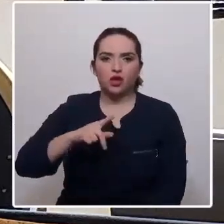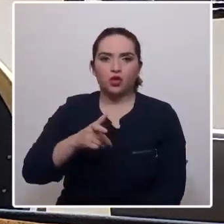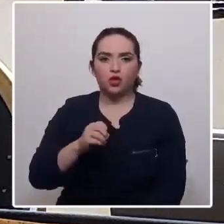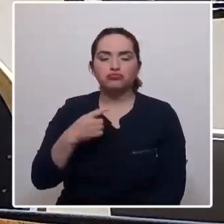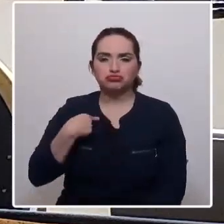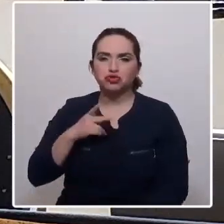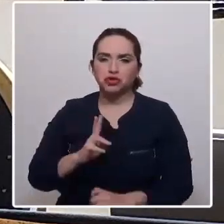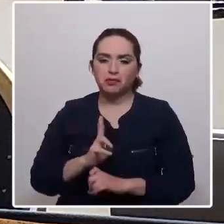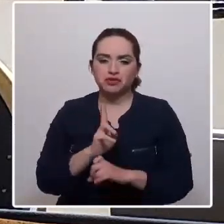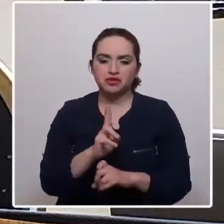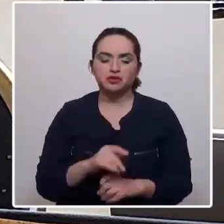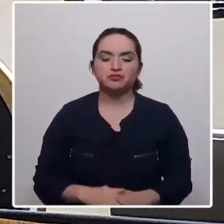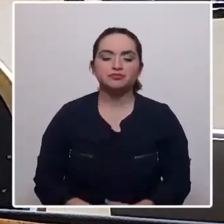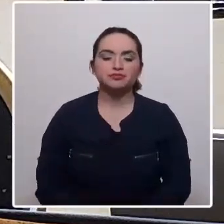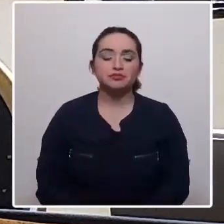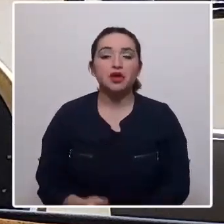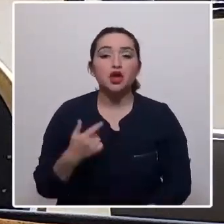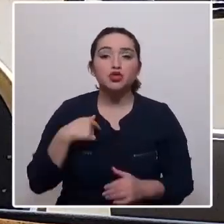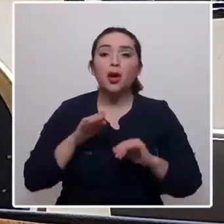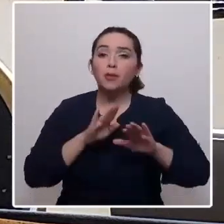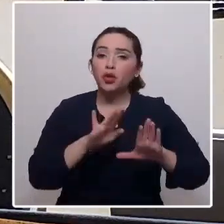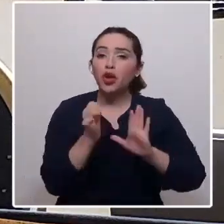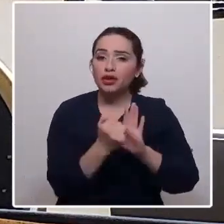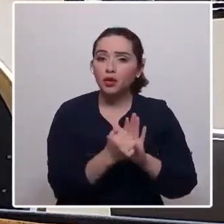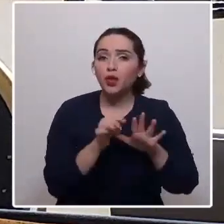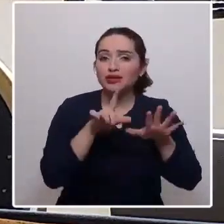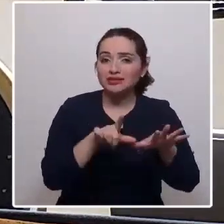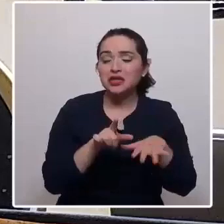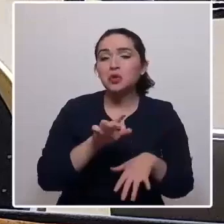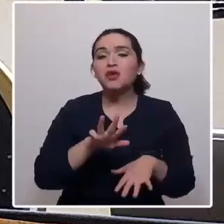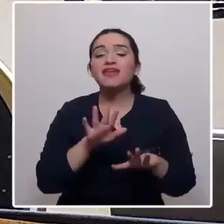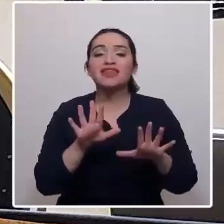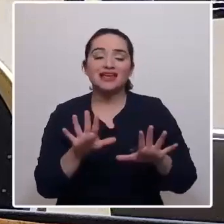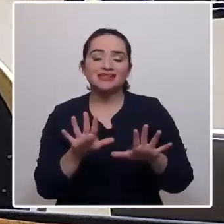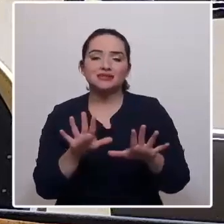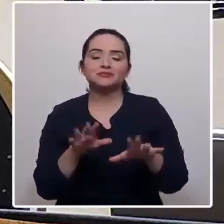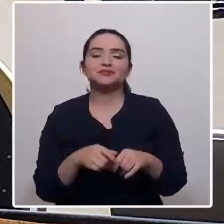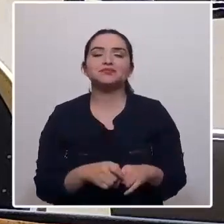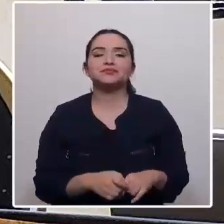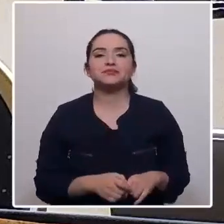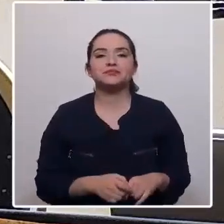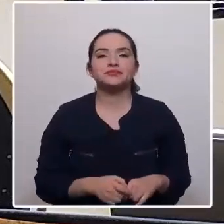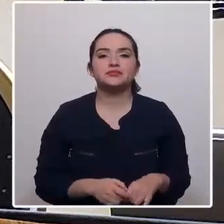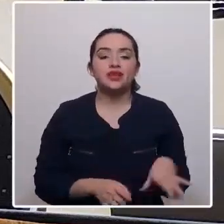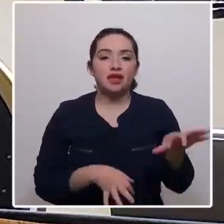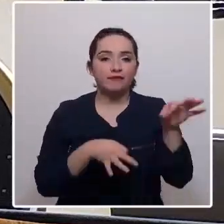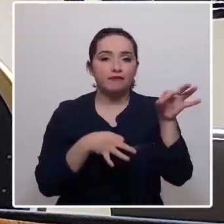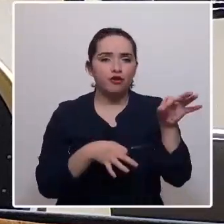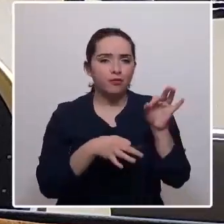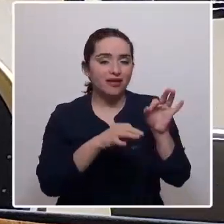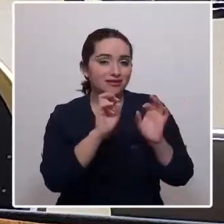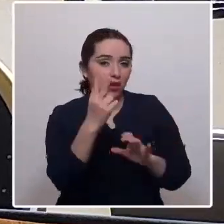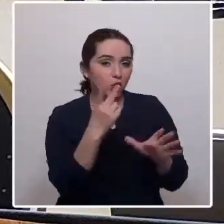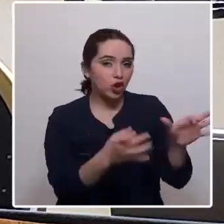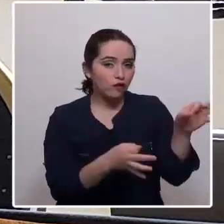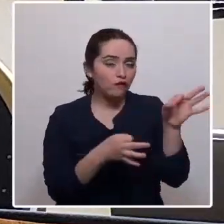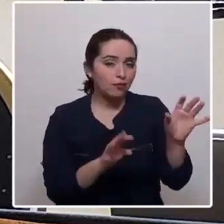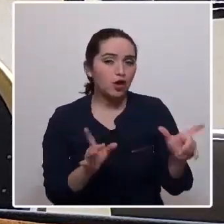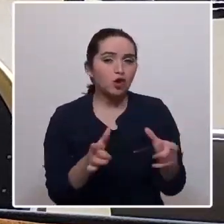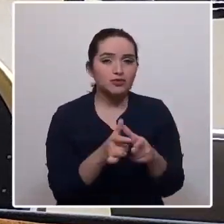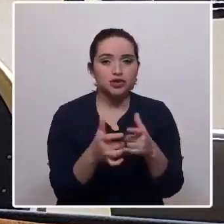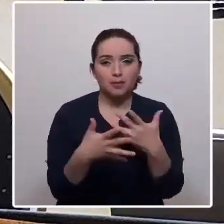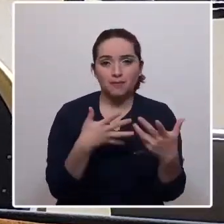Lógicamente que voy a apoyar el artículo 17, 9 y 10 de este informe, segundo informe de la Comisión de Medio